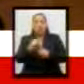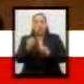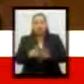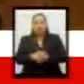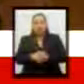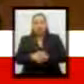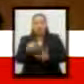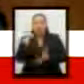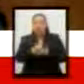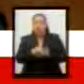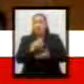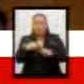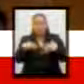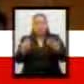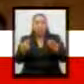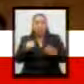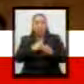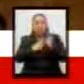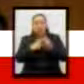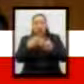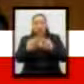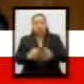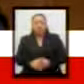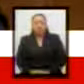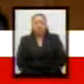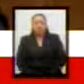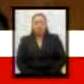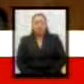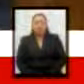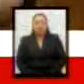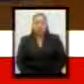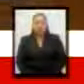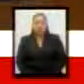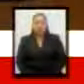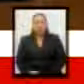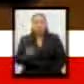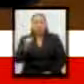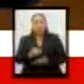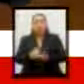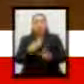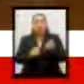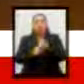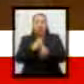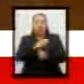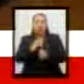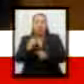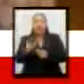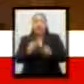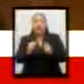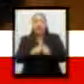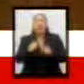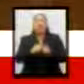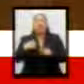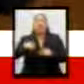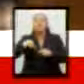presupuesto. ¿Por qué no? Si están mostrando resultados. ¿Por qué no apoyar a un gobierno local en detrimento de un gobierno regional,